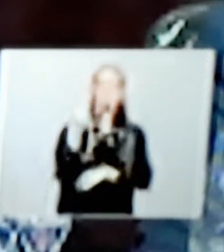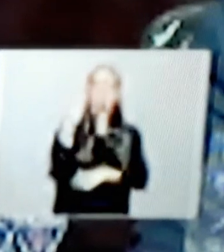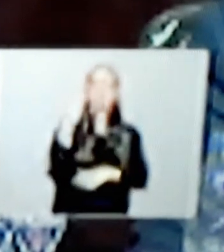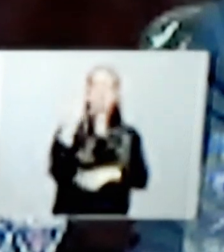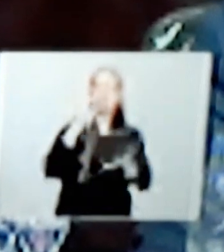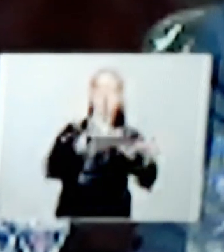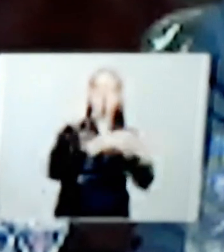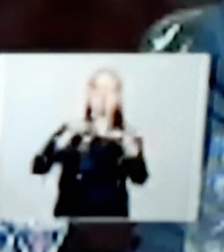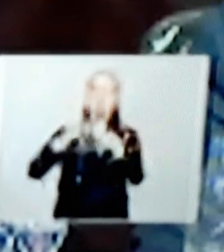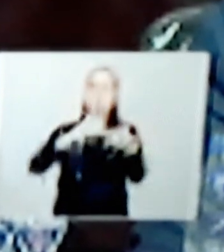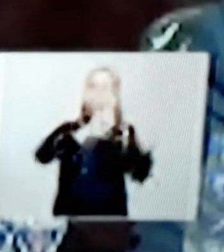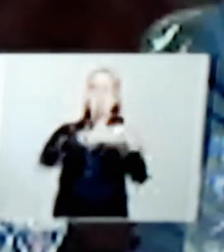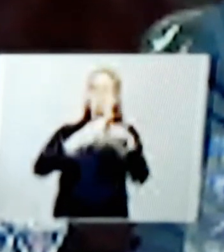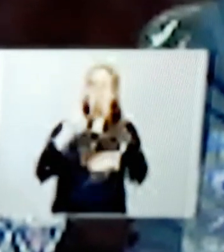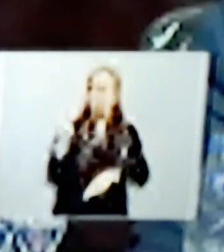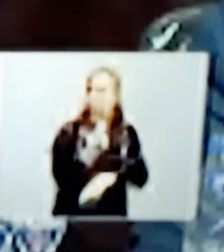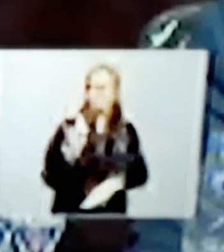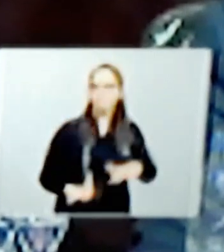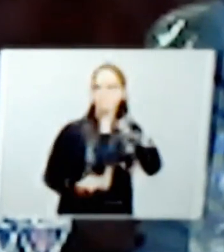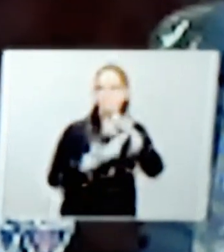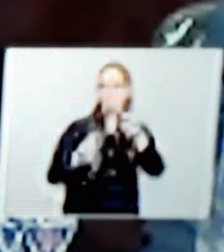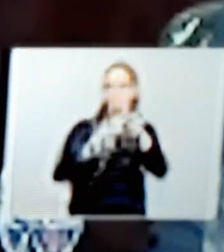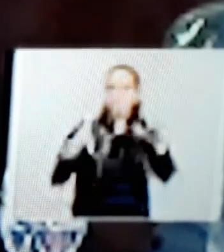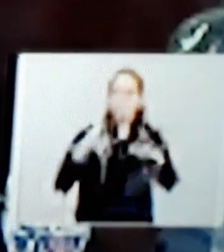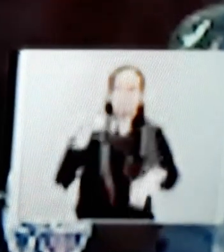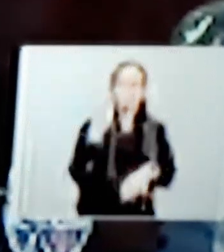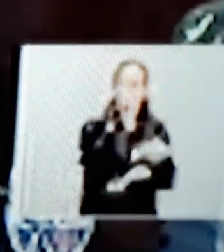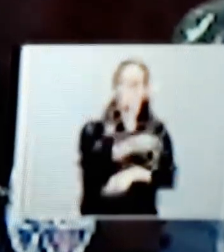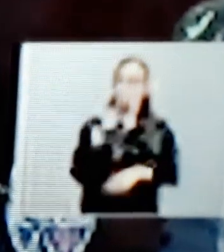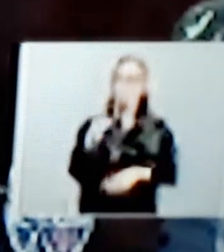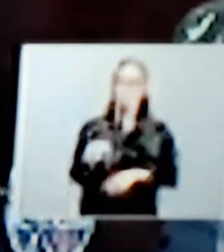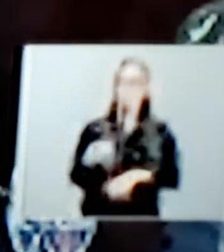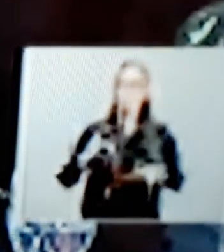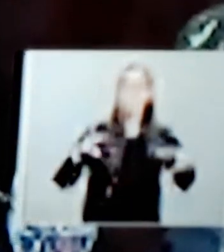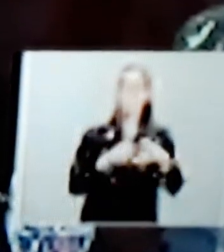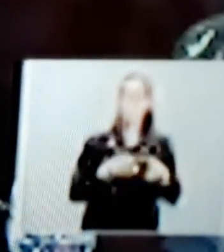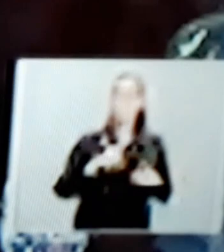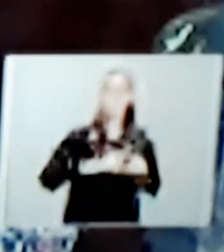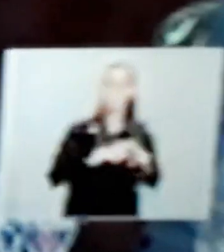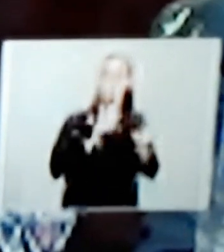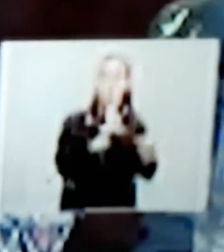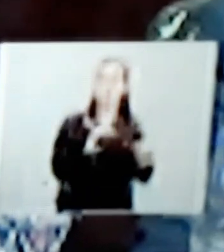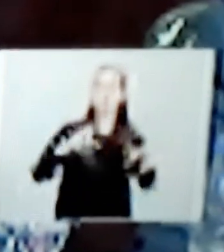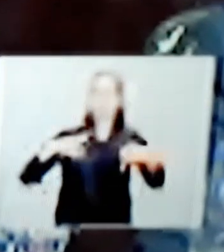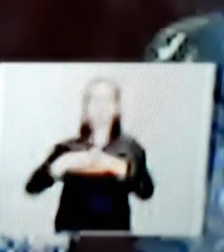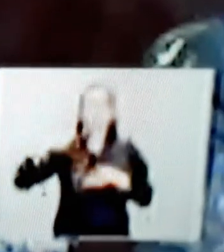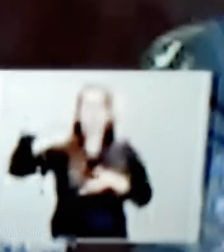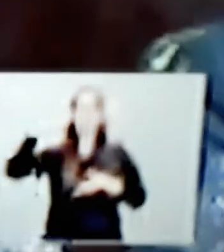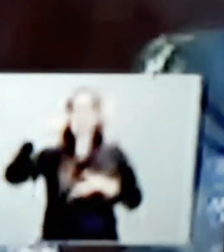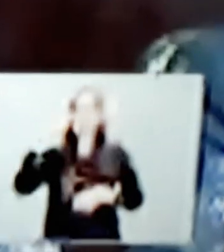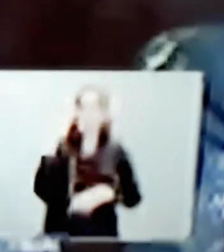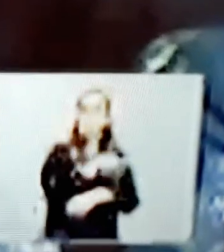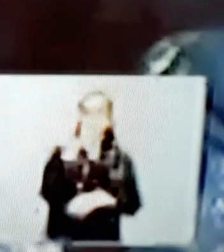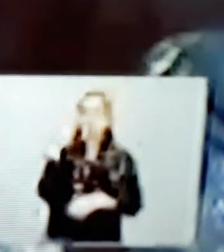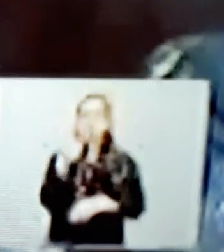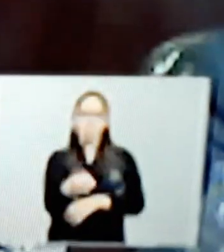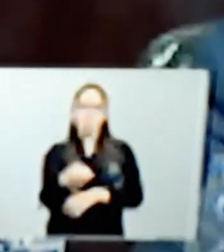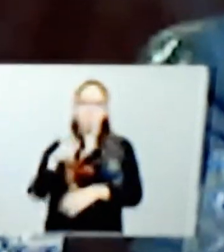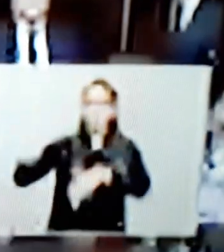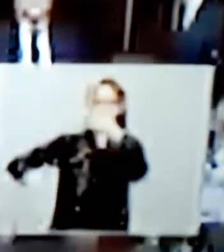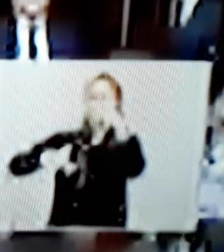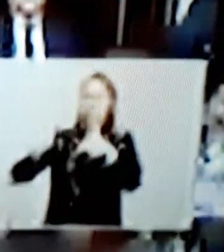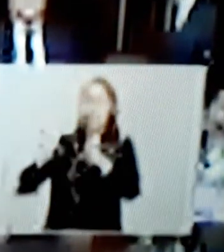identidades políticas más importantes de nuestra democracia, el peronismo y el radicalismo. Semejantes